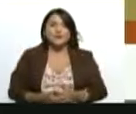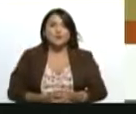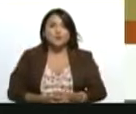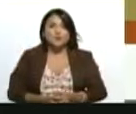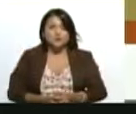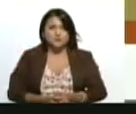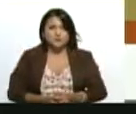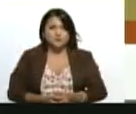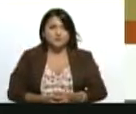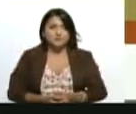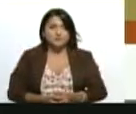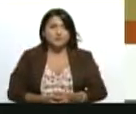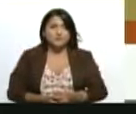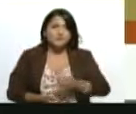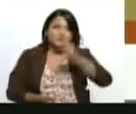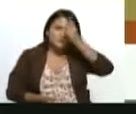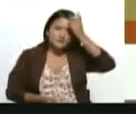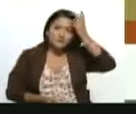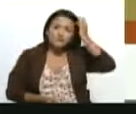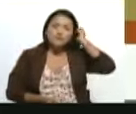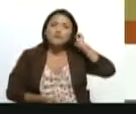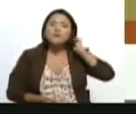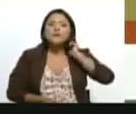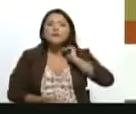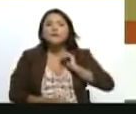o sea, los equipos que están ahí, los transformadores,